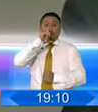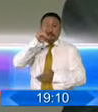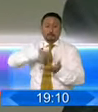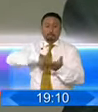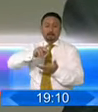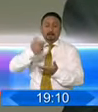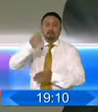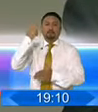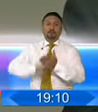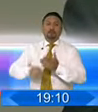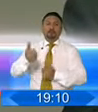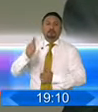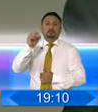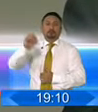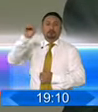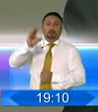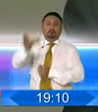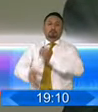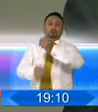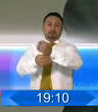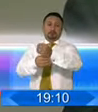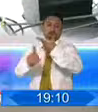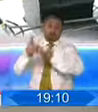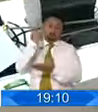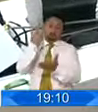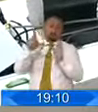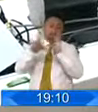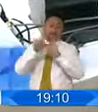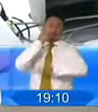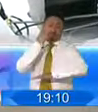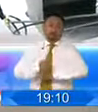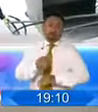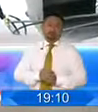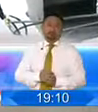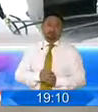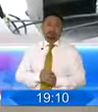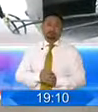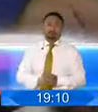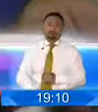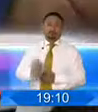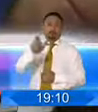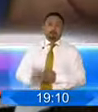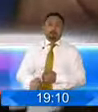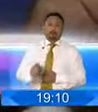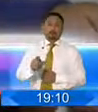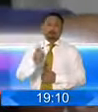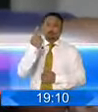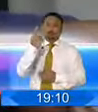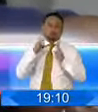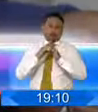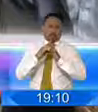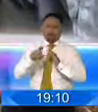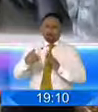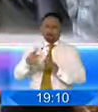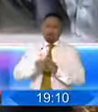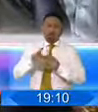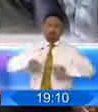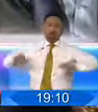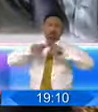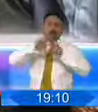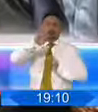un recargo del 10%, que es lo que establece la ley. Además, los propietarios de un único inmueble valorado hasta $70,000